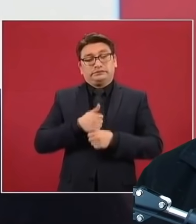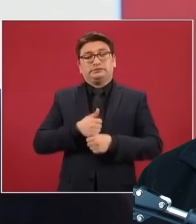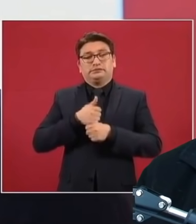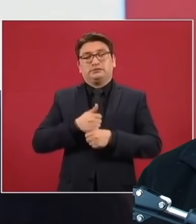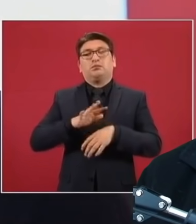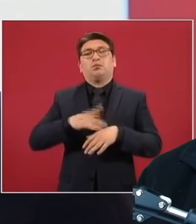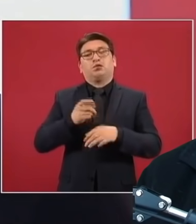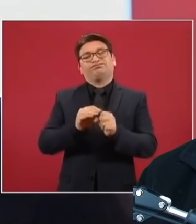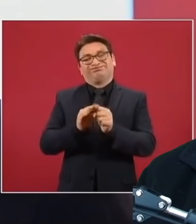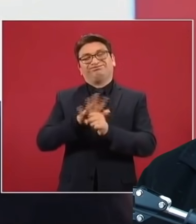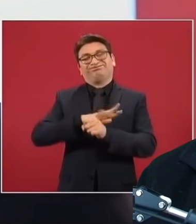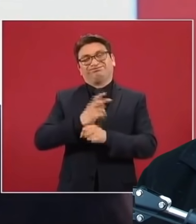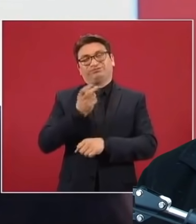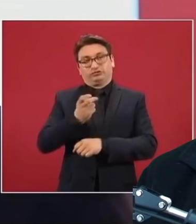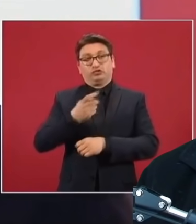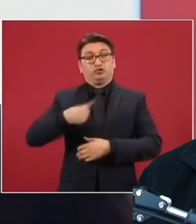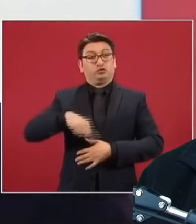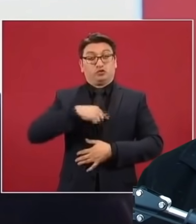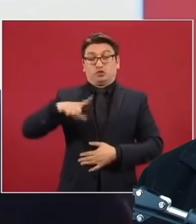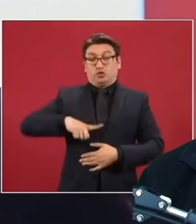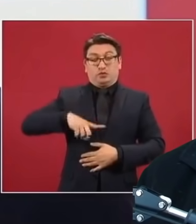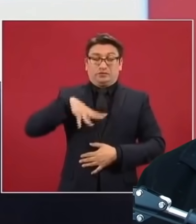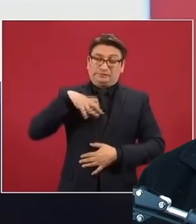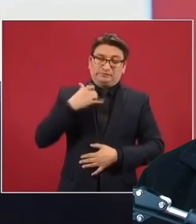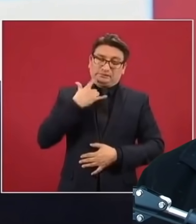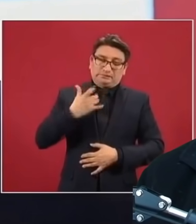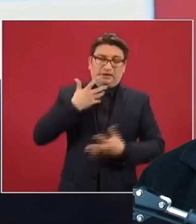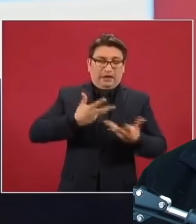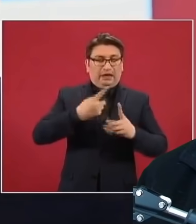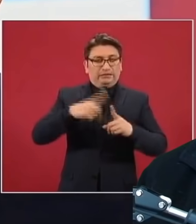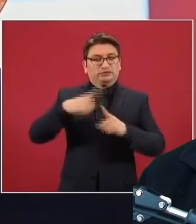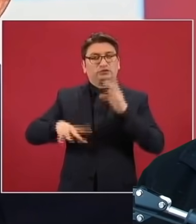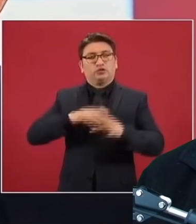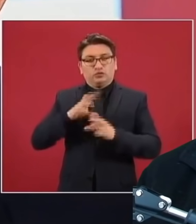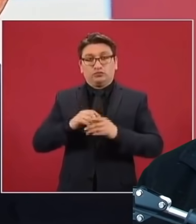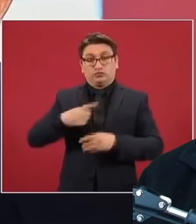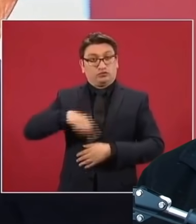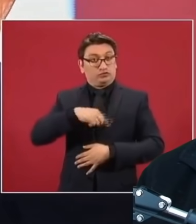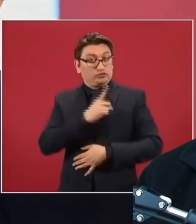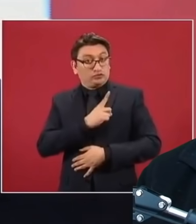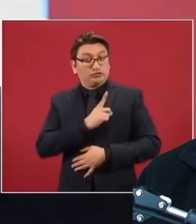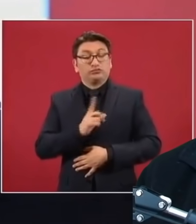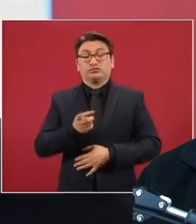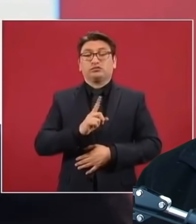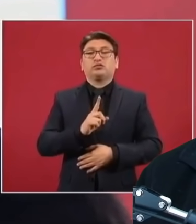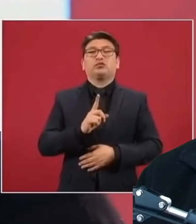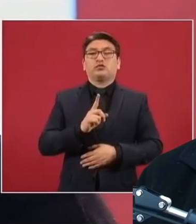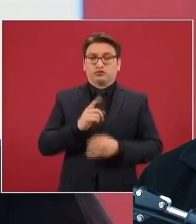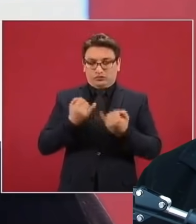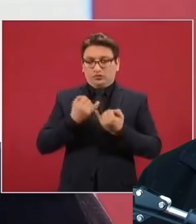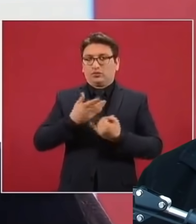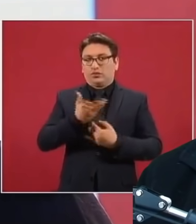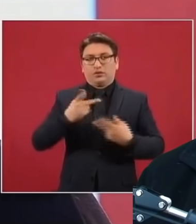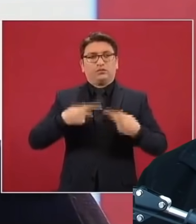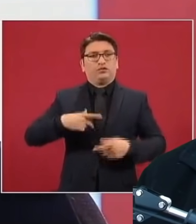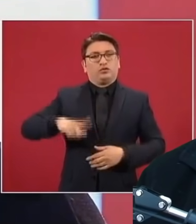esta pandemia, y estamos haciendo todo, y no nosotros solo, los servidores públicos